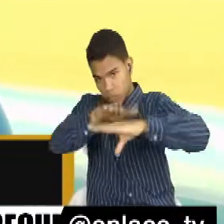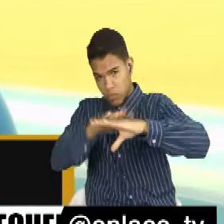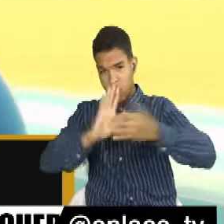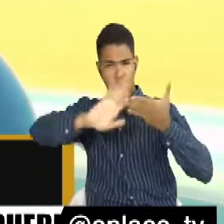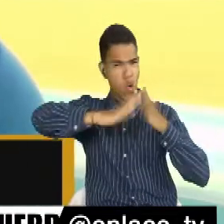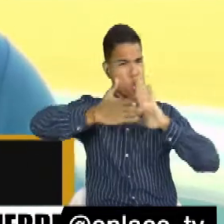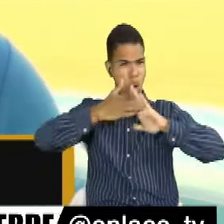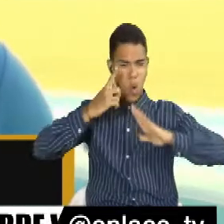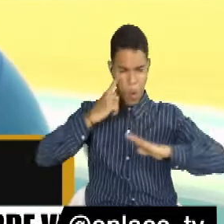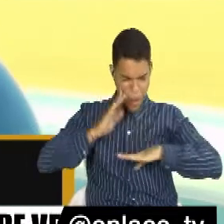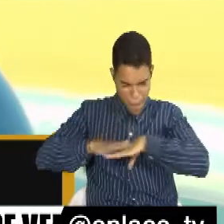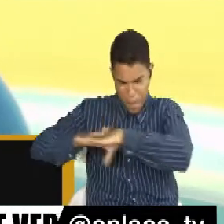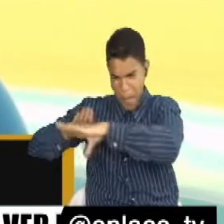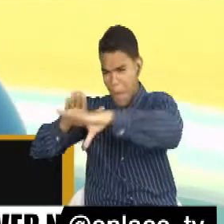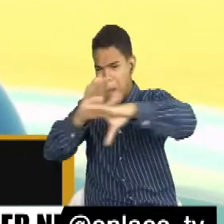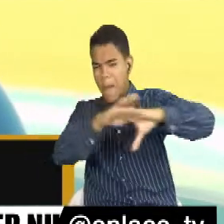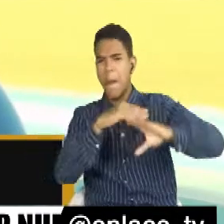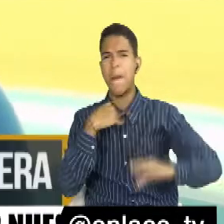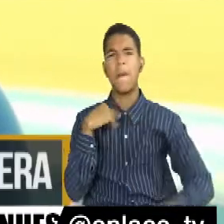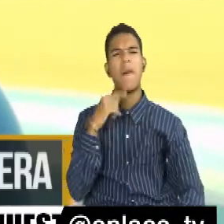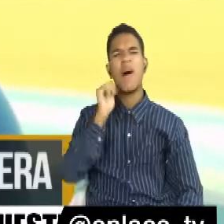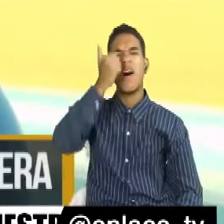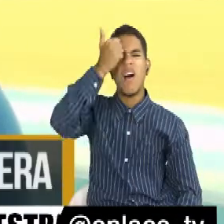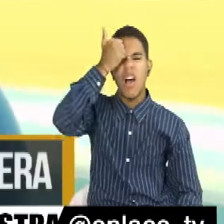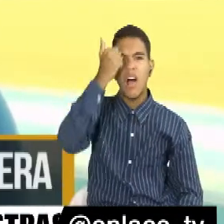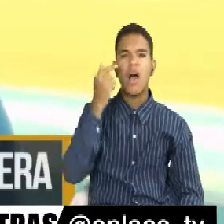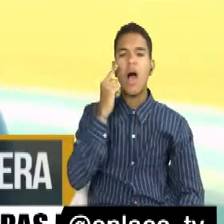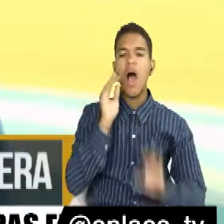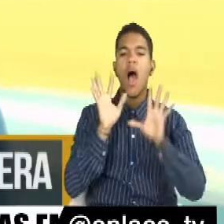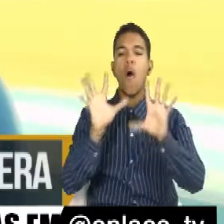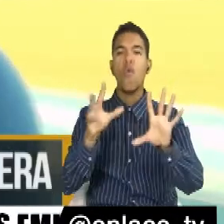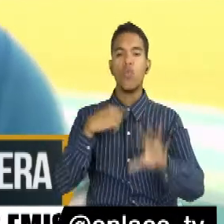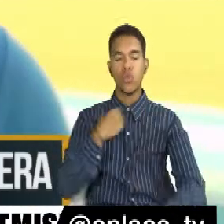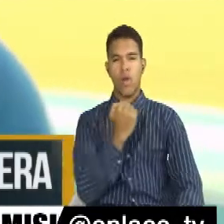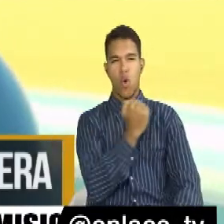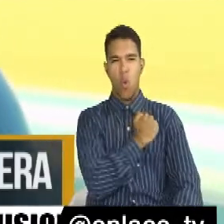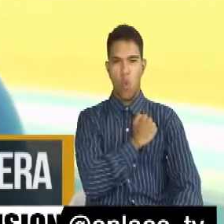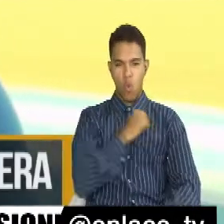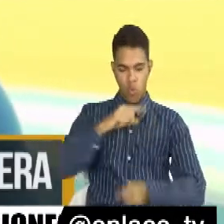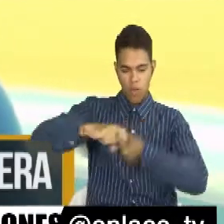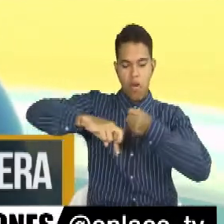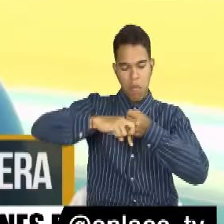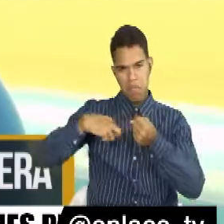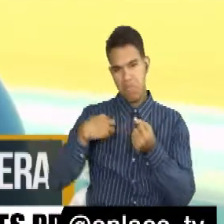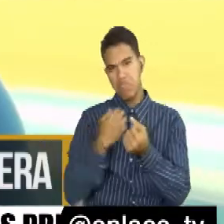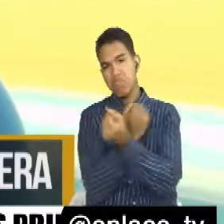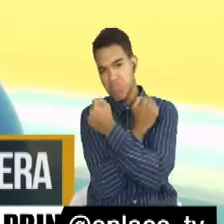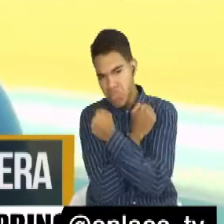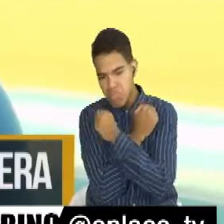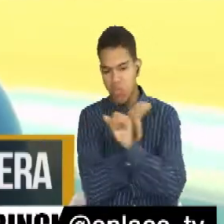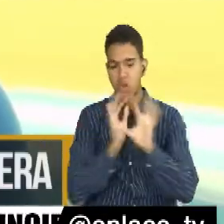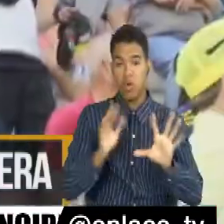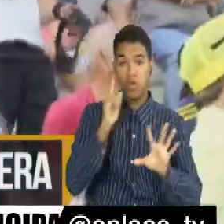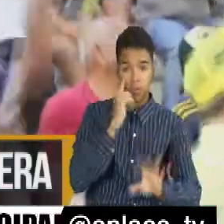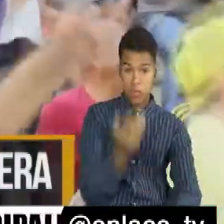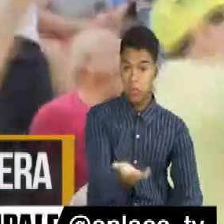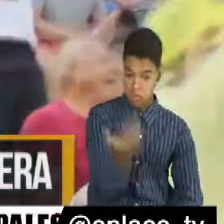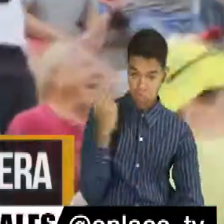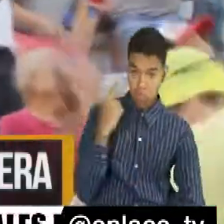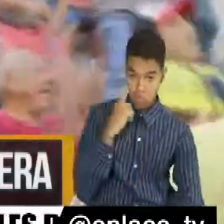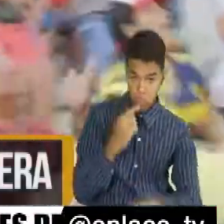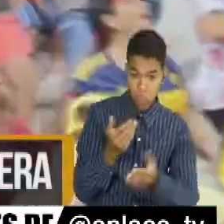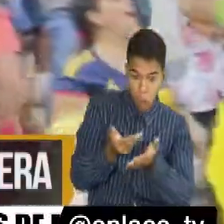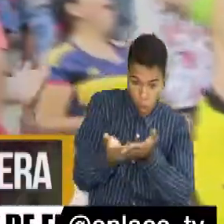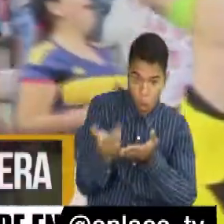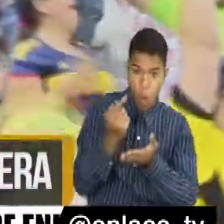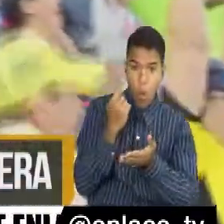de Barranca Bermeja, en especial a todos los hinchas de corazón que tenemos, de comprar el abono, que es una